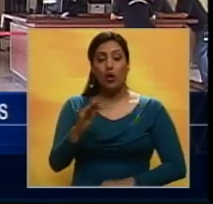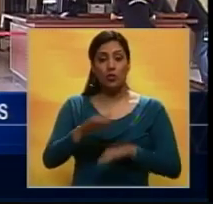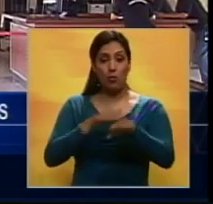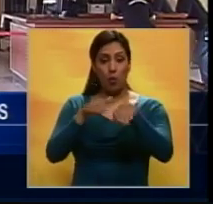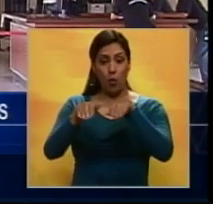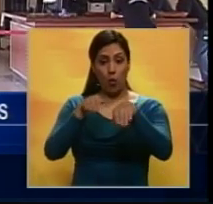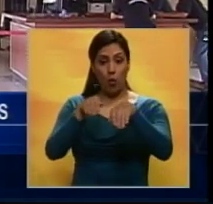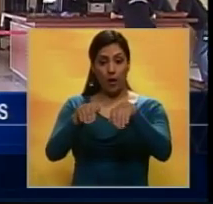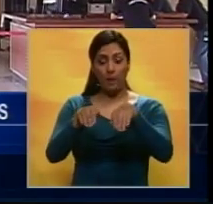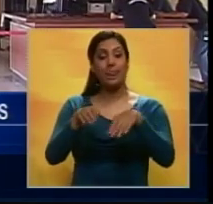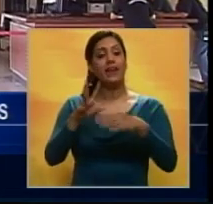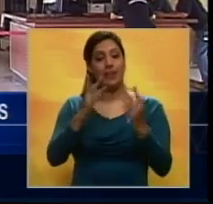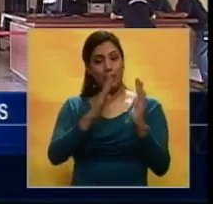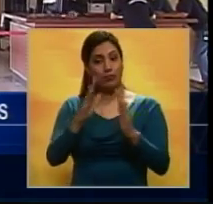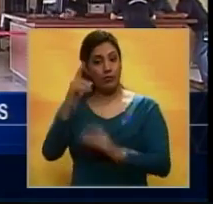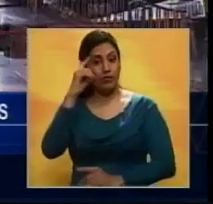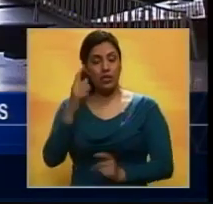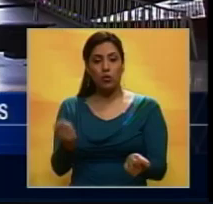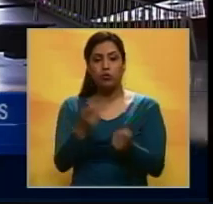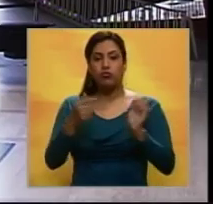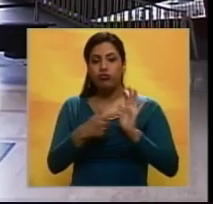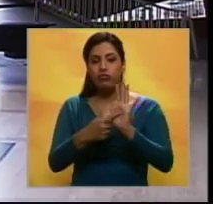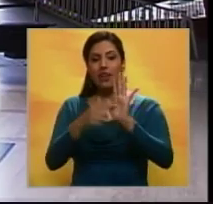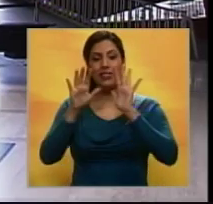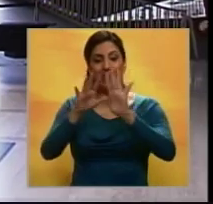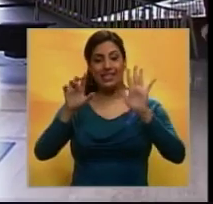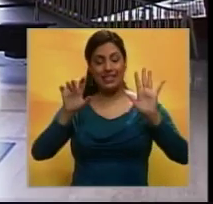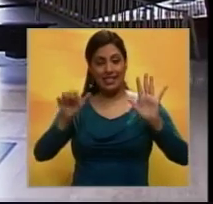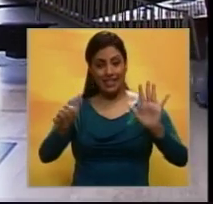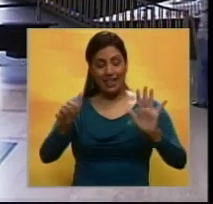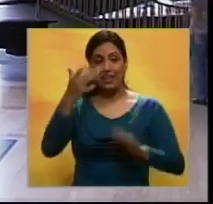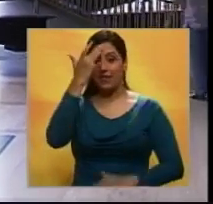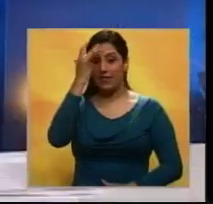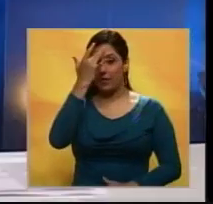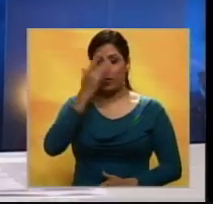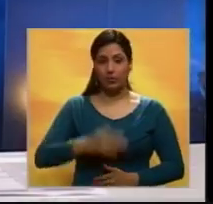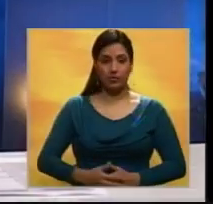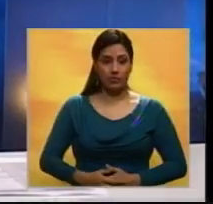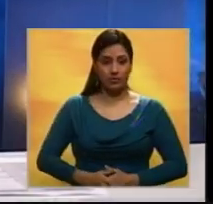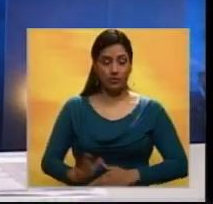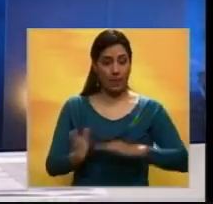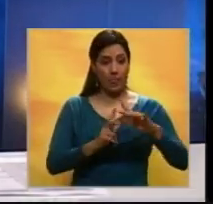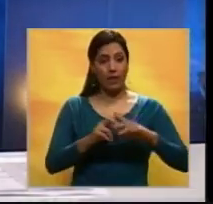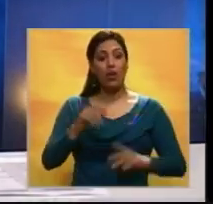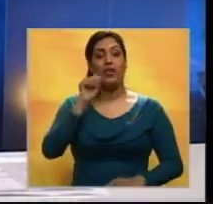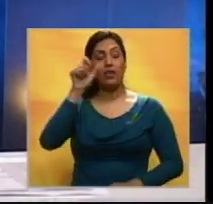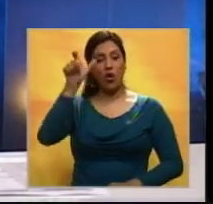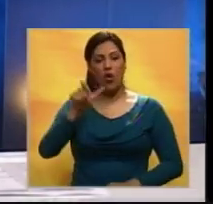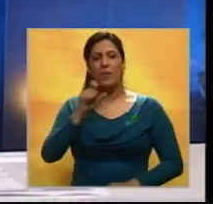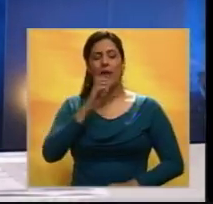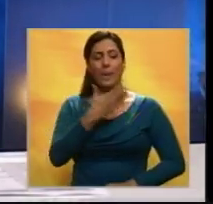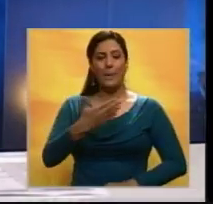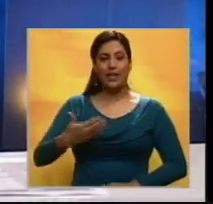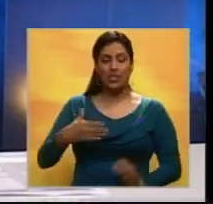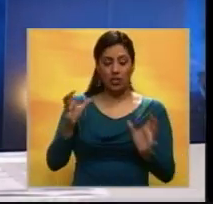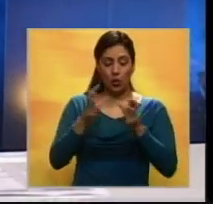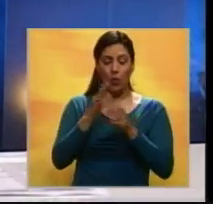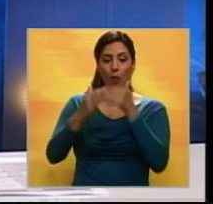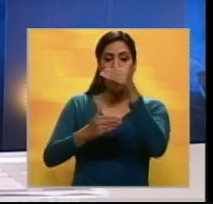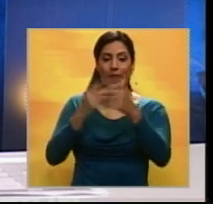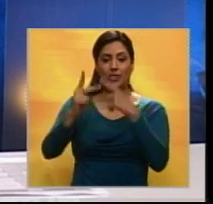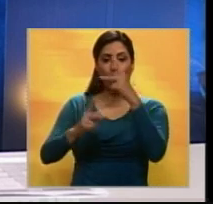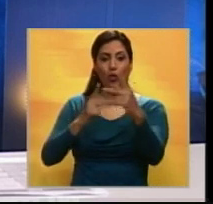jueves y que el cronograma sea publicado el 16 de febrero. Henry Falcón, presidente del Partido